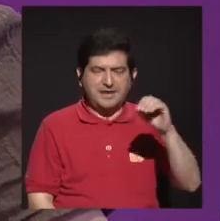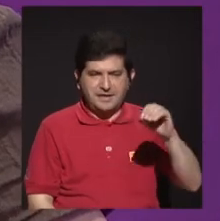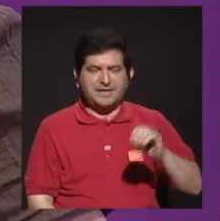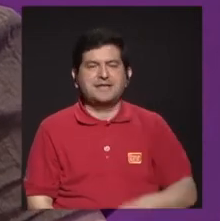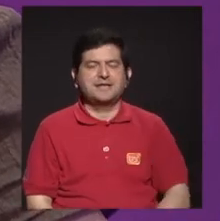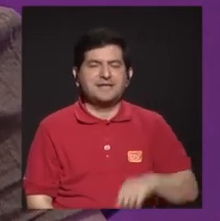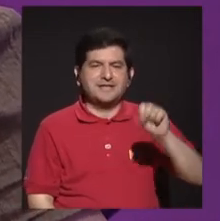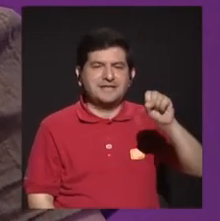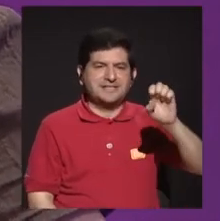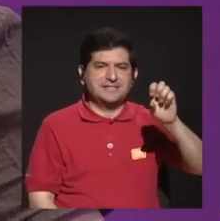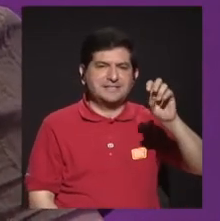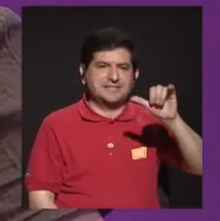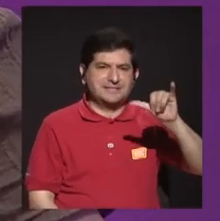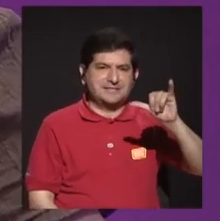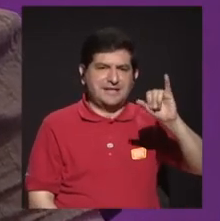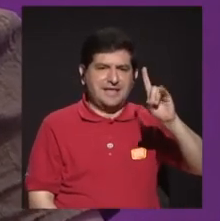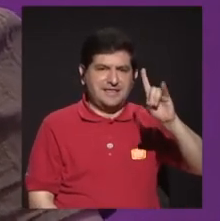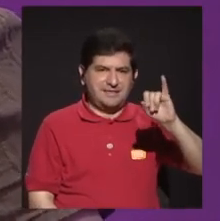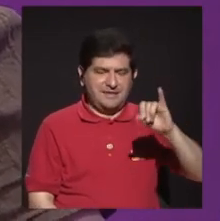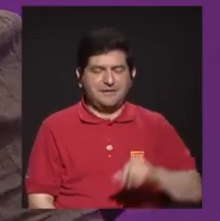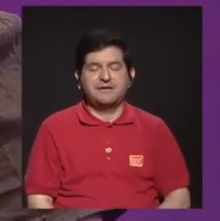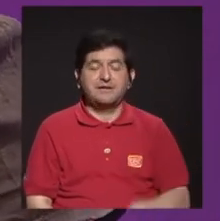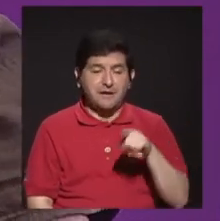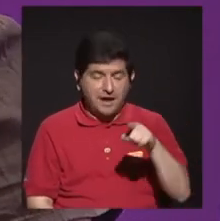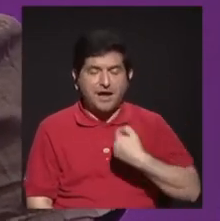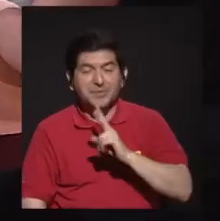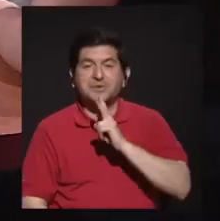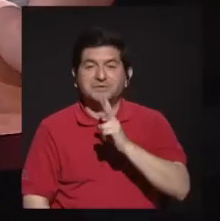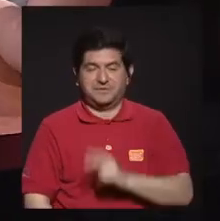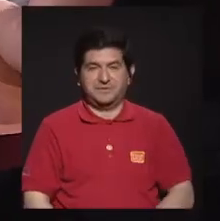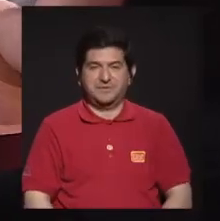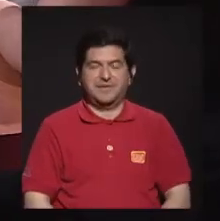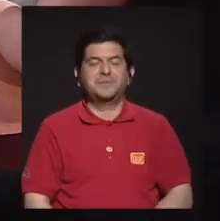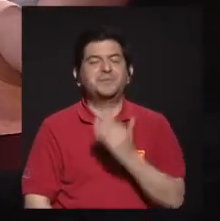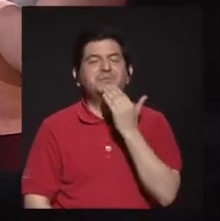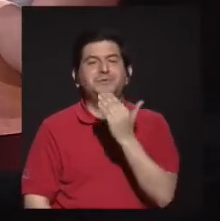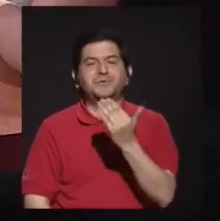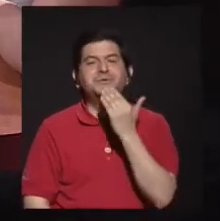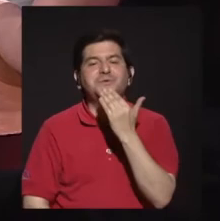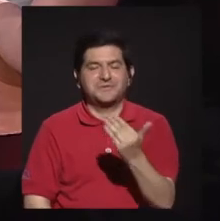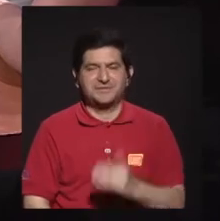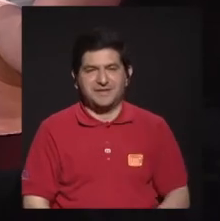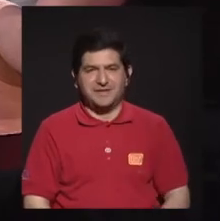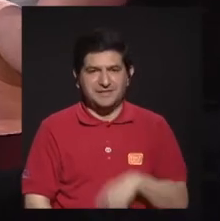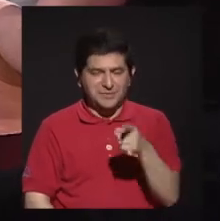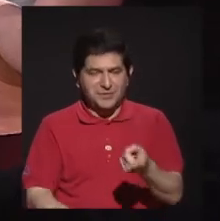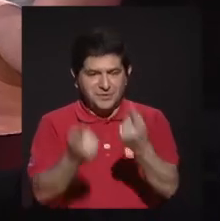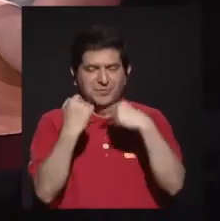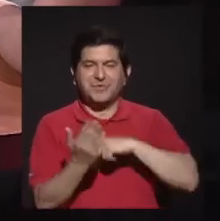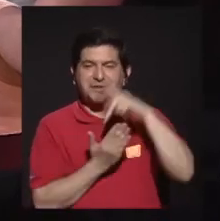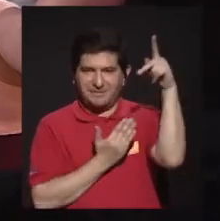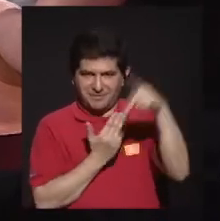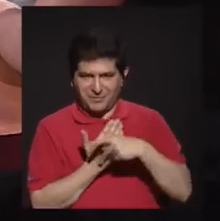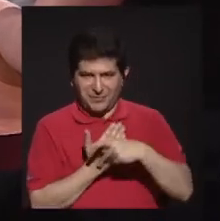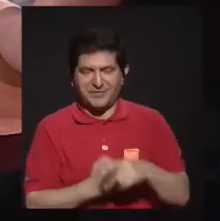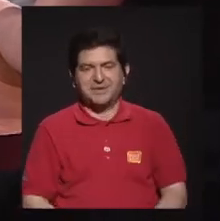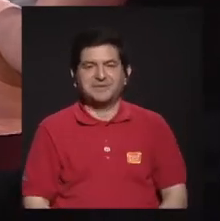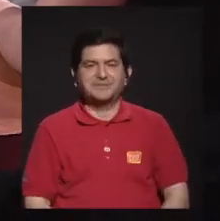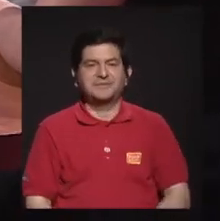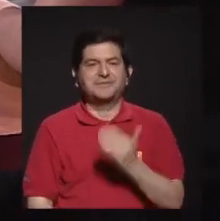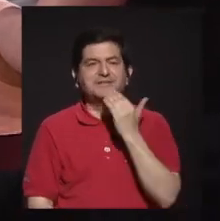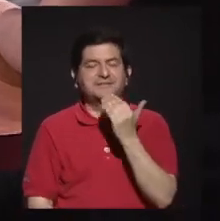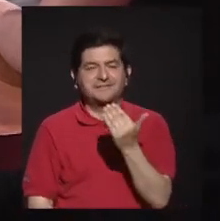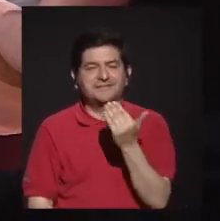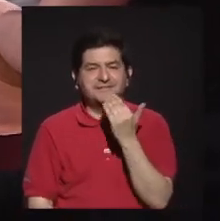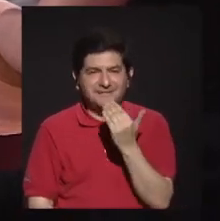los sueños se logran, si uno quiere luchar por ellos. De verdad, chicas, muchas gracias por haber estado acá en el programa.